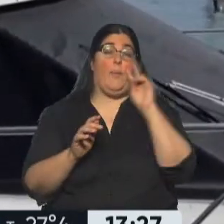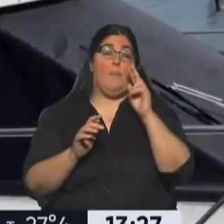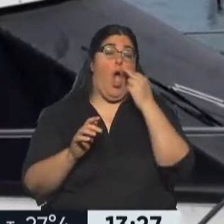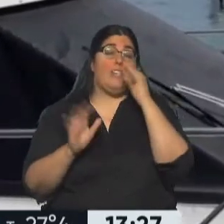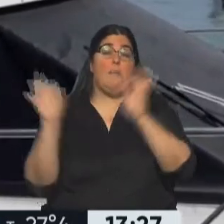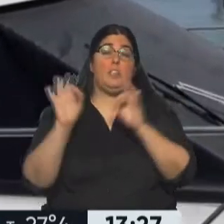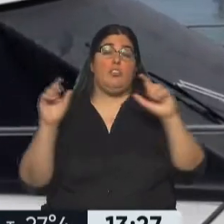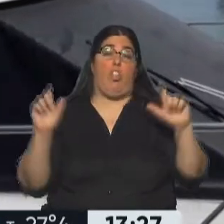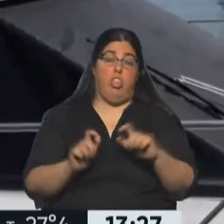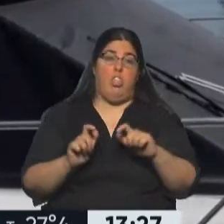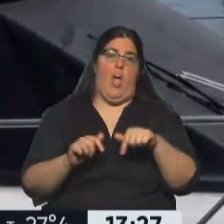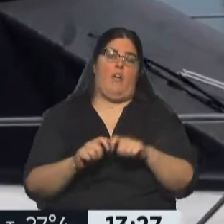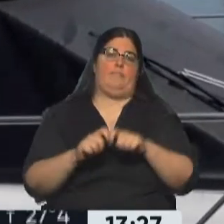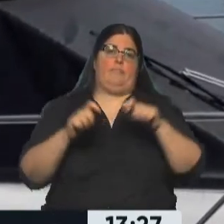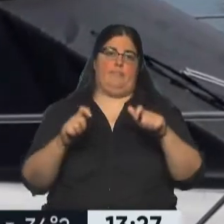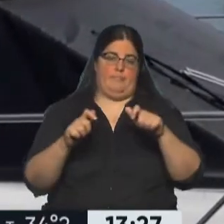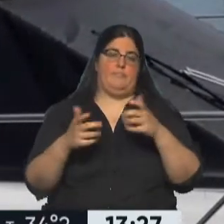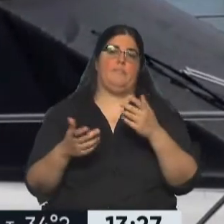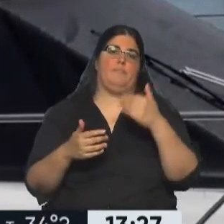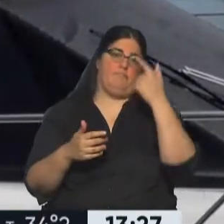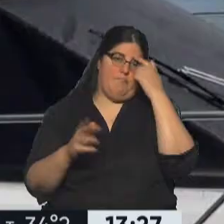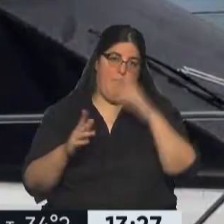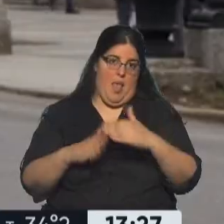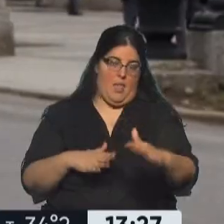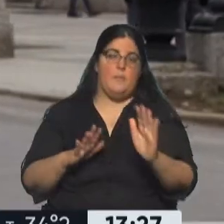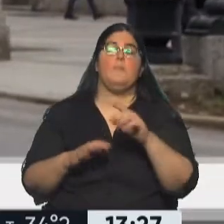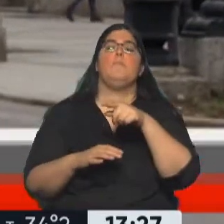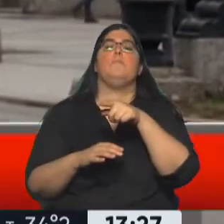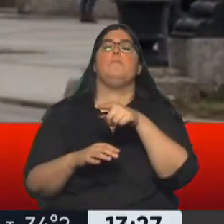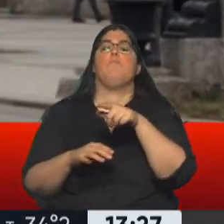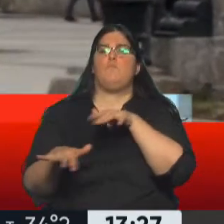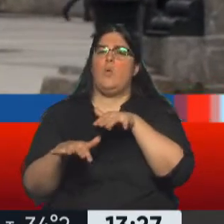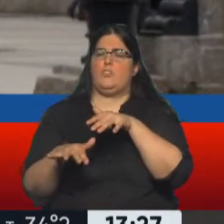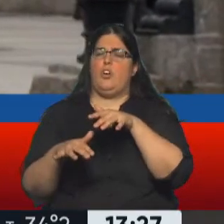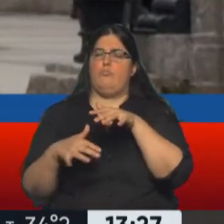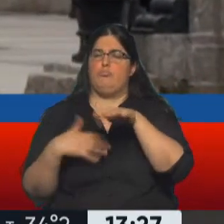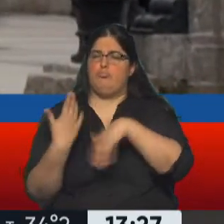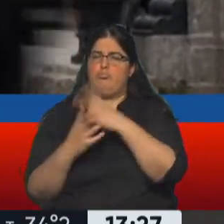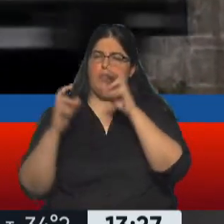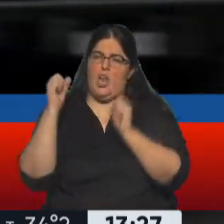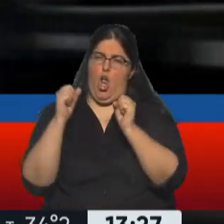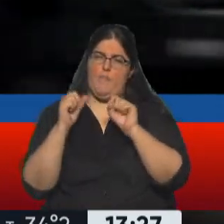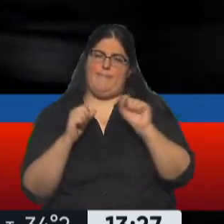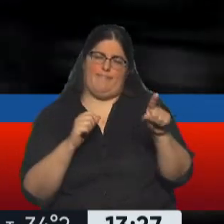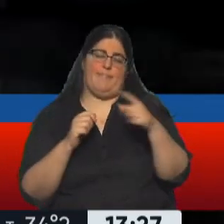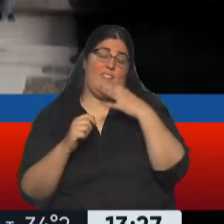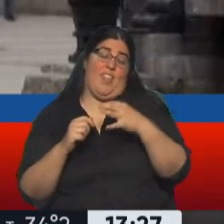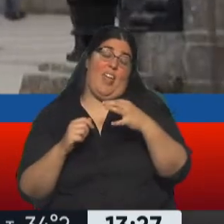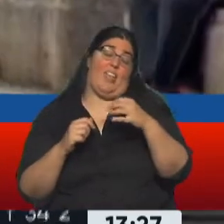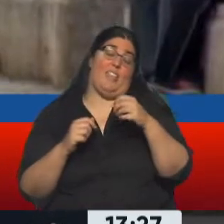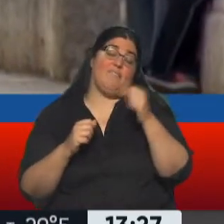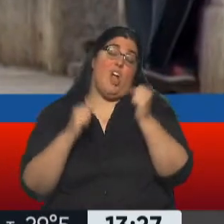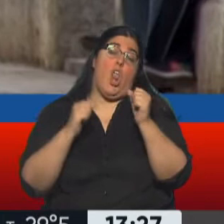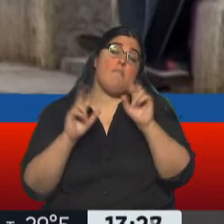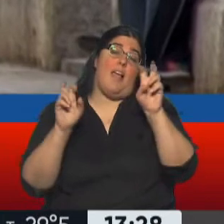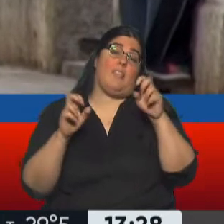11% durante la pandemia. Es decir, una situación bastante crítica que atraviesa Cuba desde el punto de vista económico. En realidad la crisis económica cubana tiene un